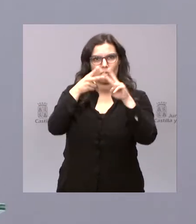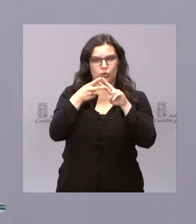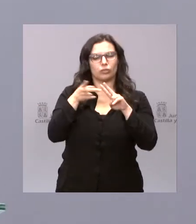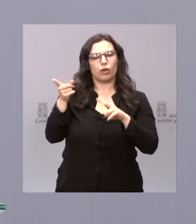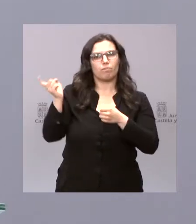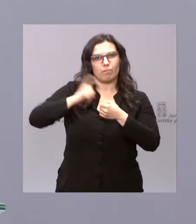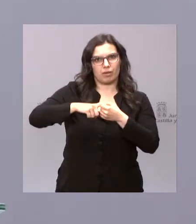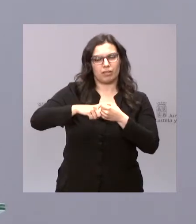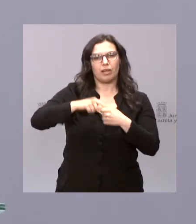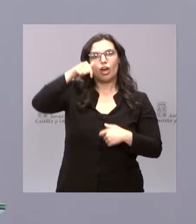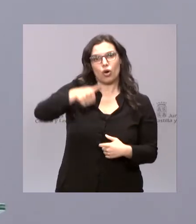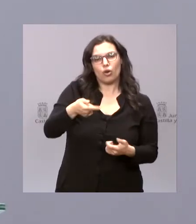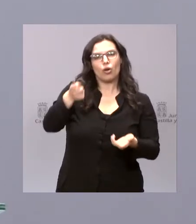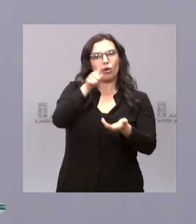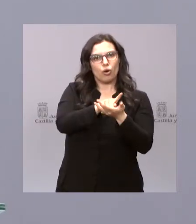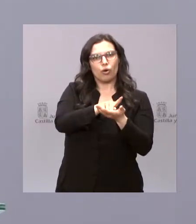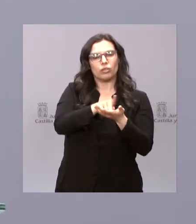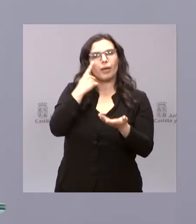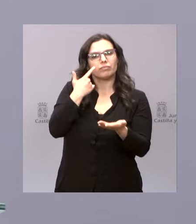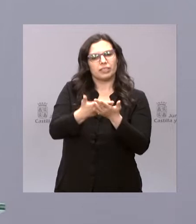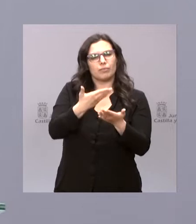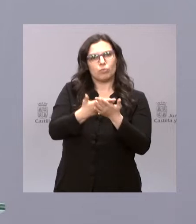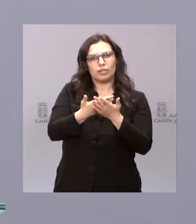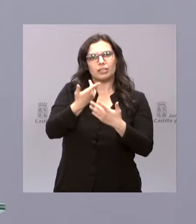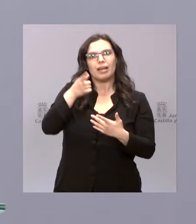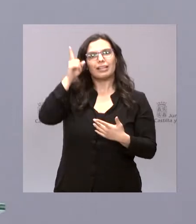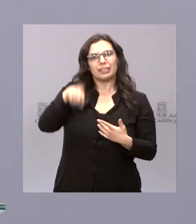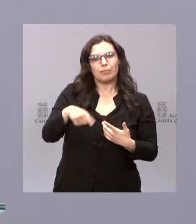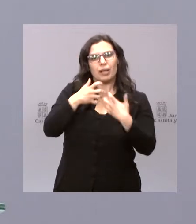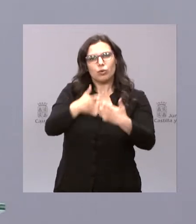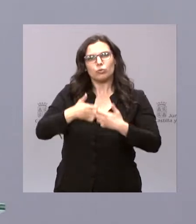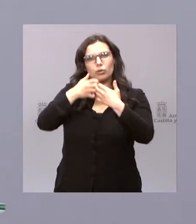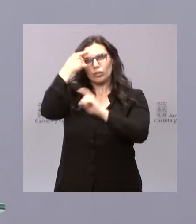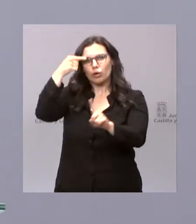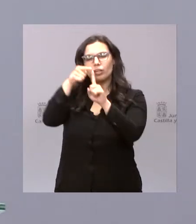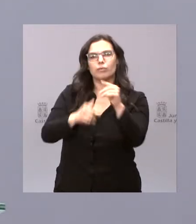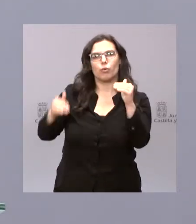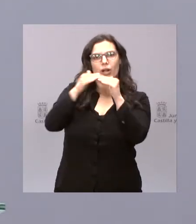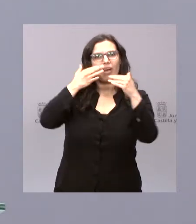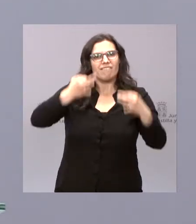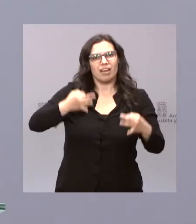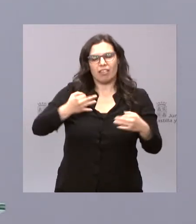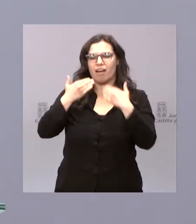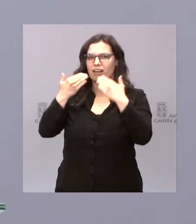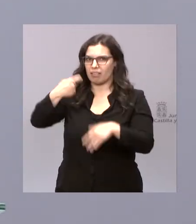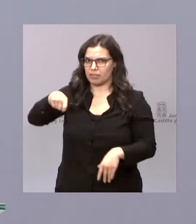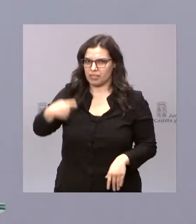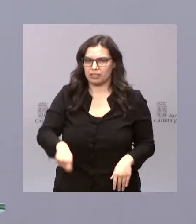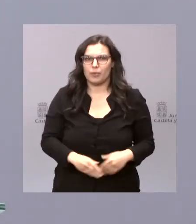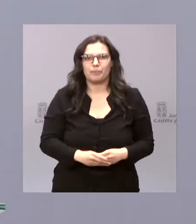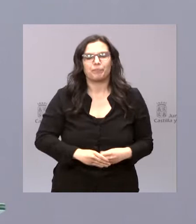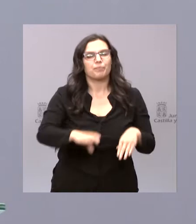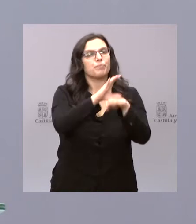mujer y hoy, una vez más, demuestra que encabeza esta lucha en pro de la igualdad real y efectiva. Gracias, presidente.